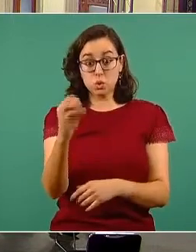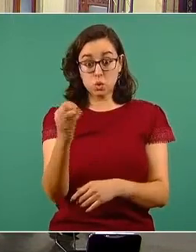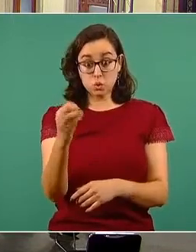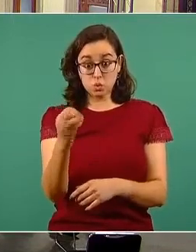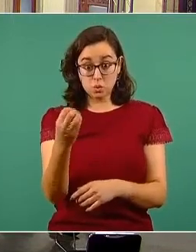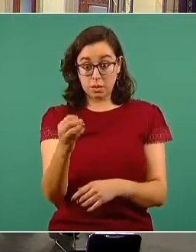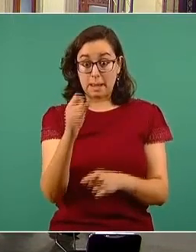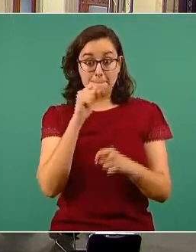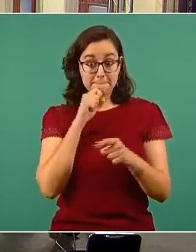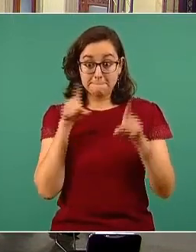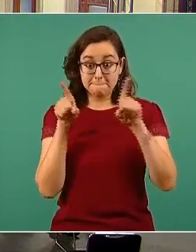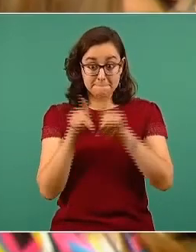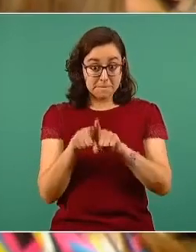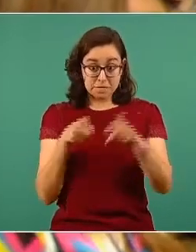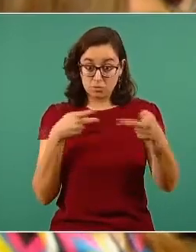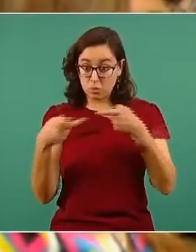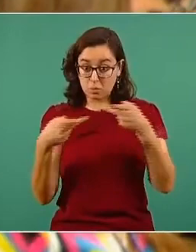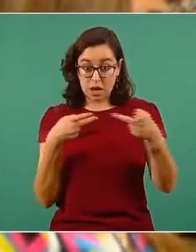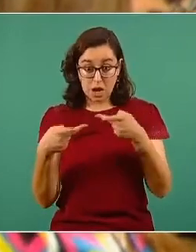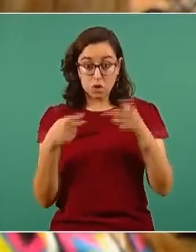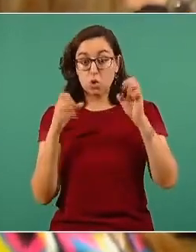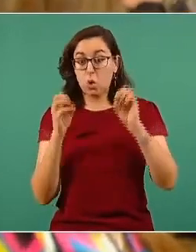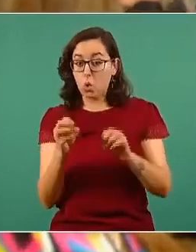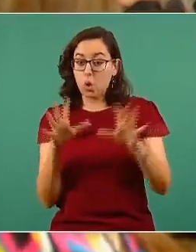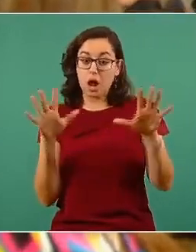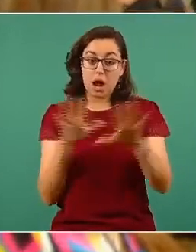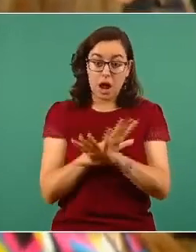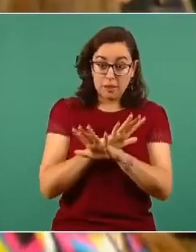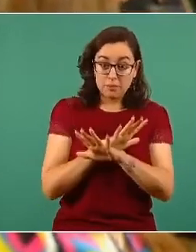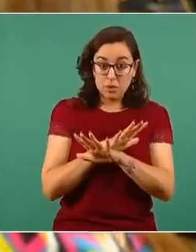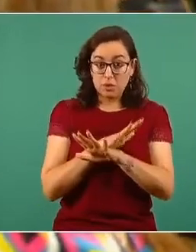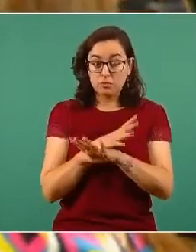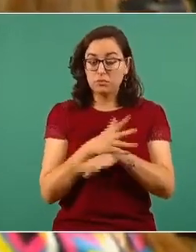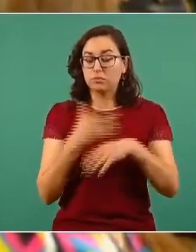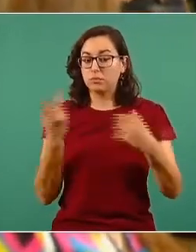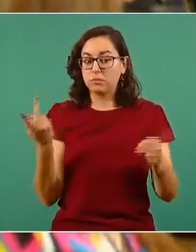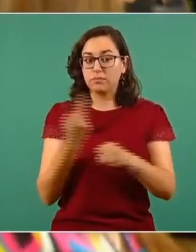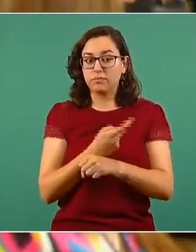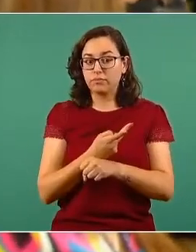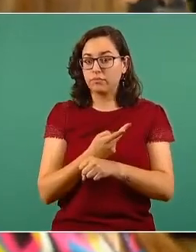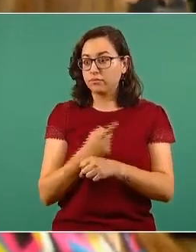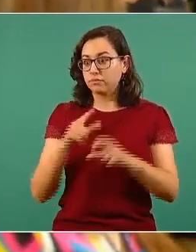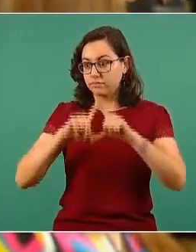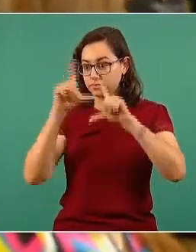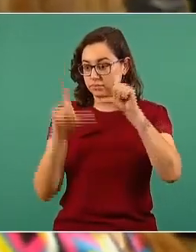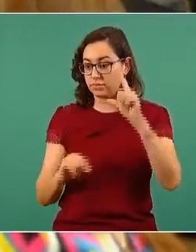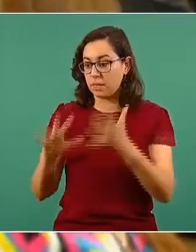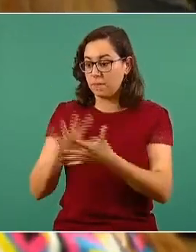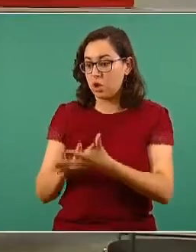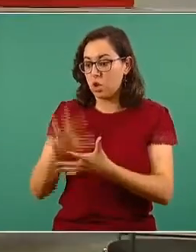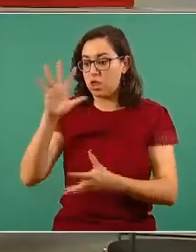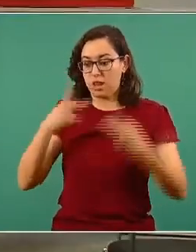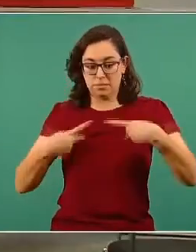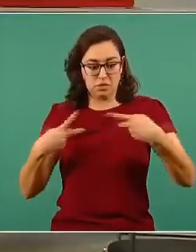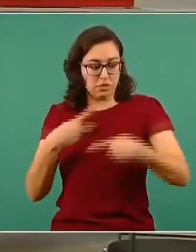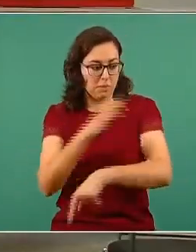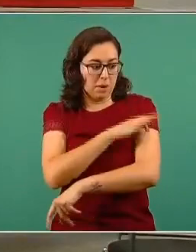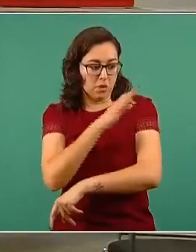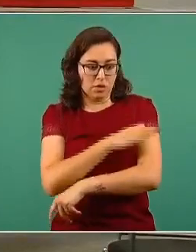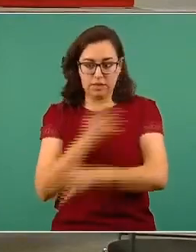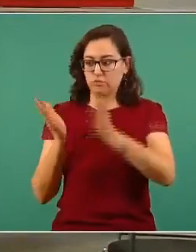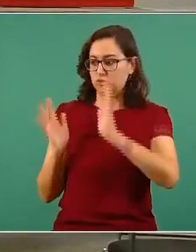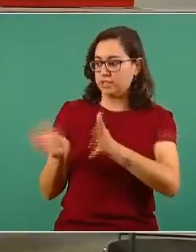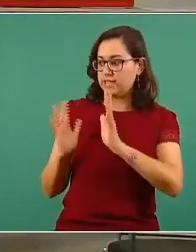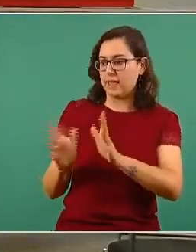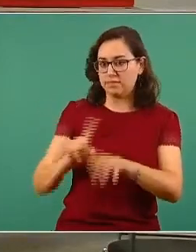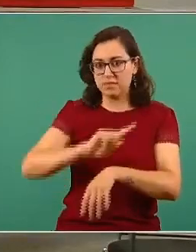la misma estrategia? ¿Cambiará? ¿O qué proyección tienen para después de que se haya vacunado a la mayor parte de la población? Gracias. Muchas gracias. También es uno de